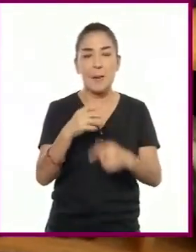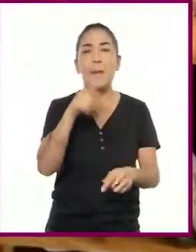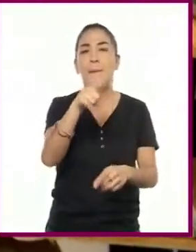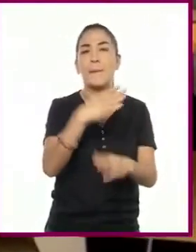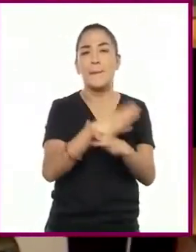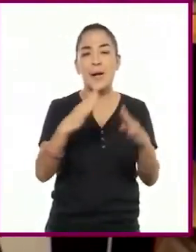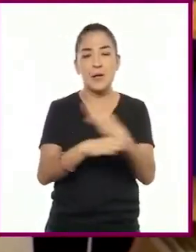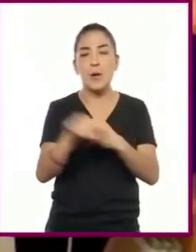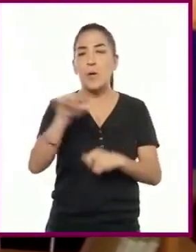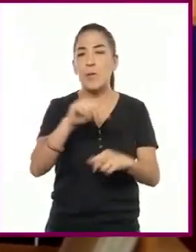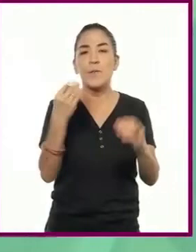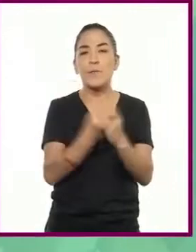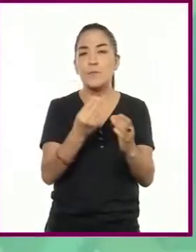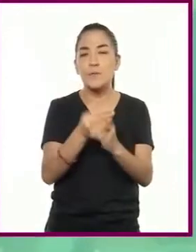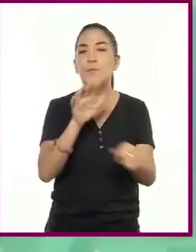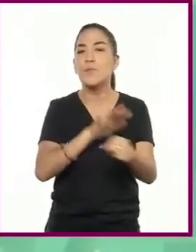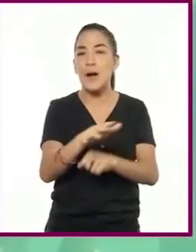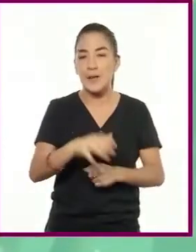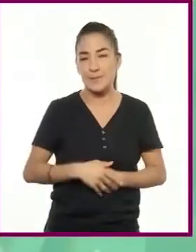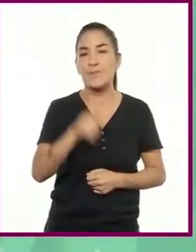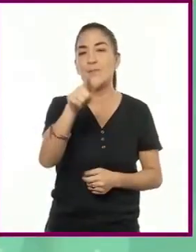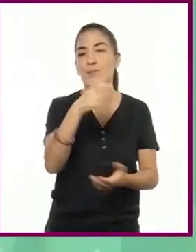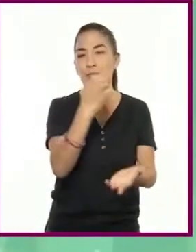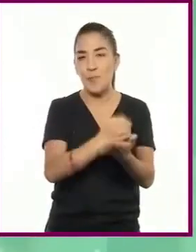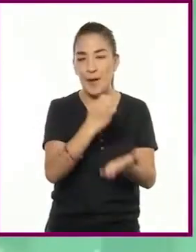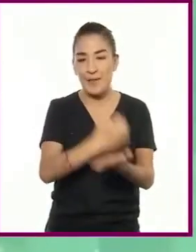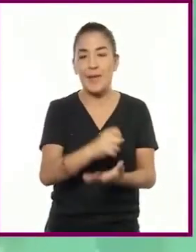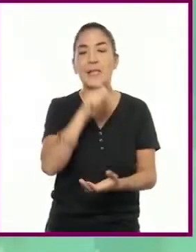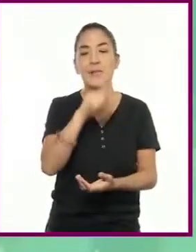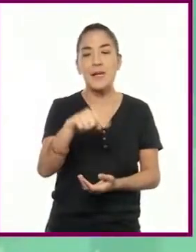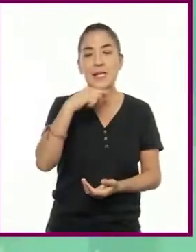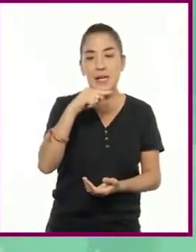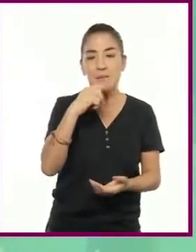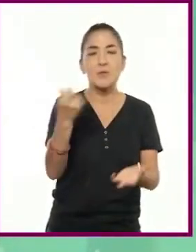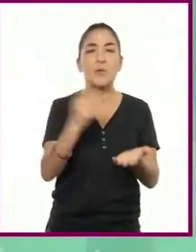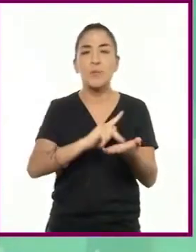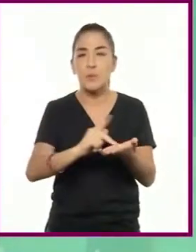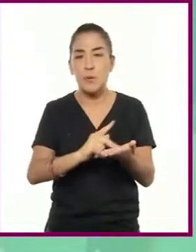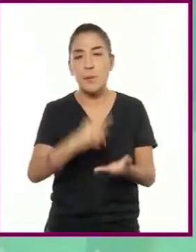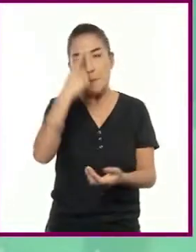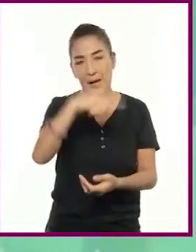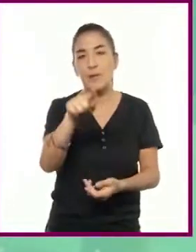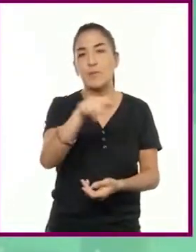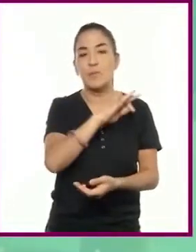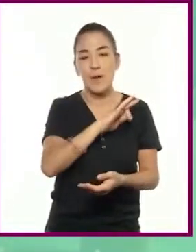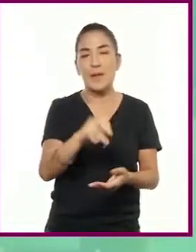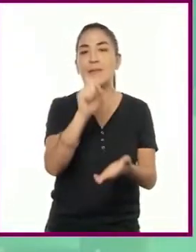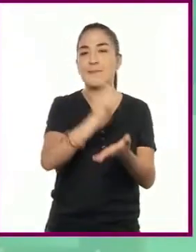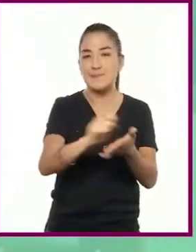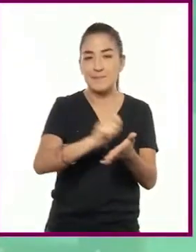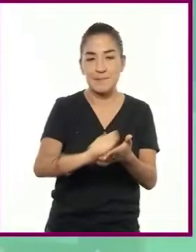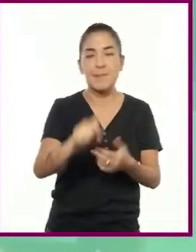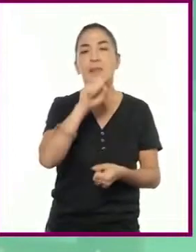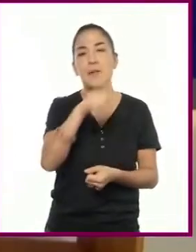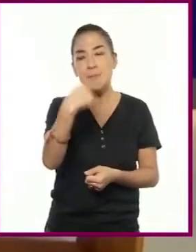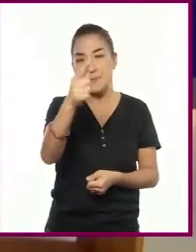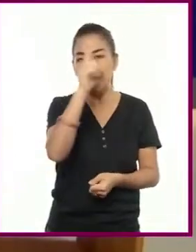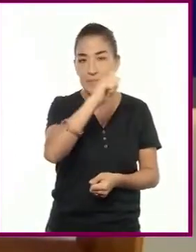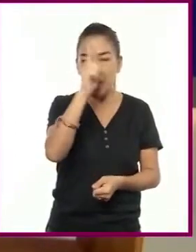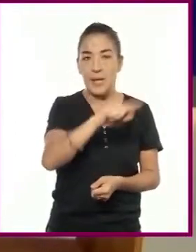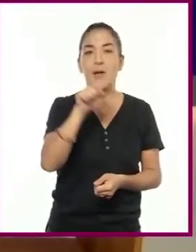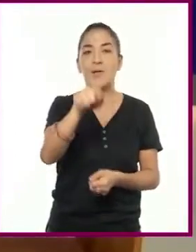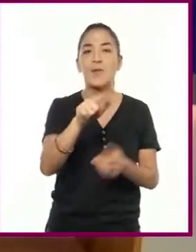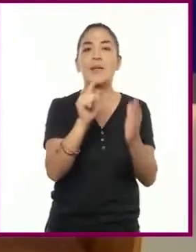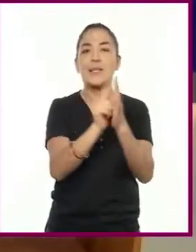para esta sesión son su siempre confiable cuaderno y lápiz o bolígrafo para que puedan tomar notas. También les sugiero tener a la mano